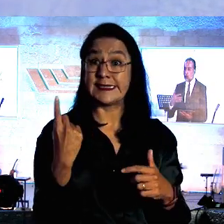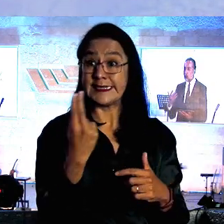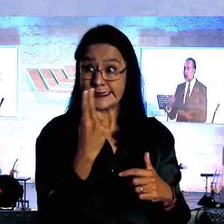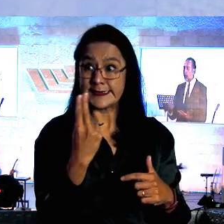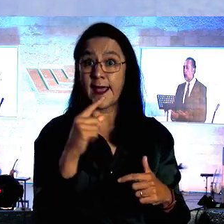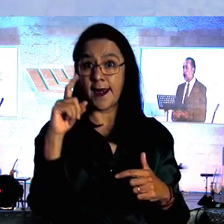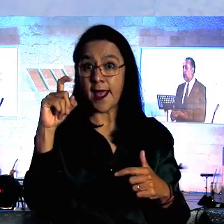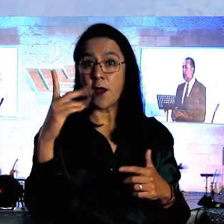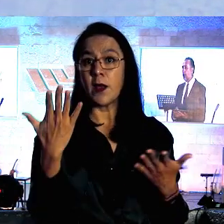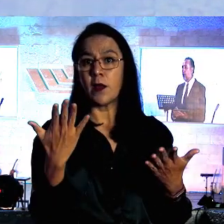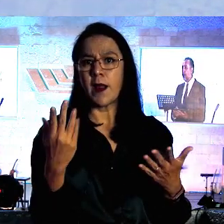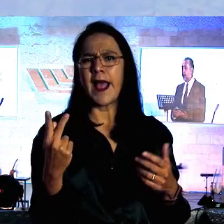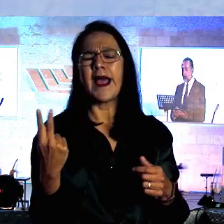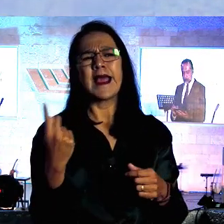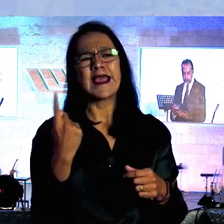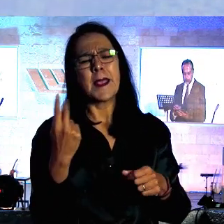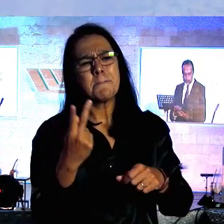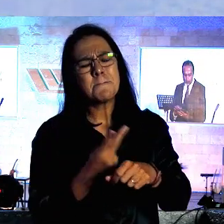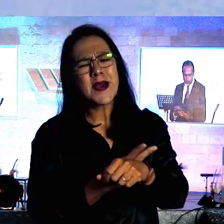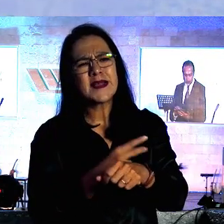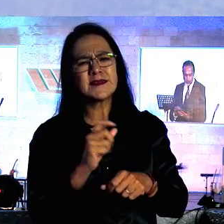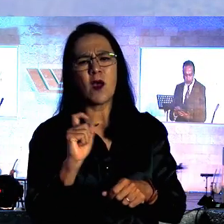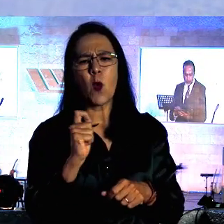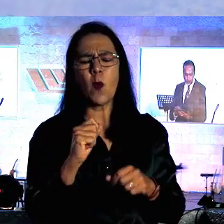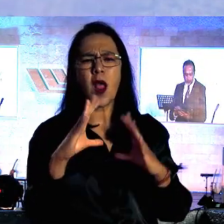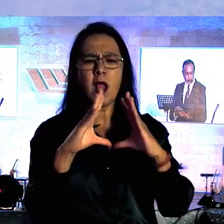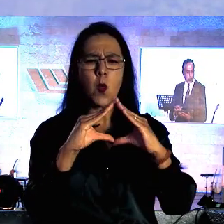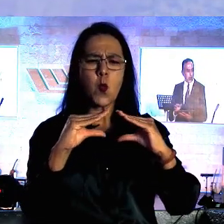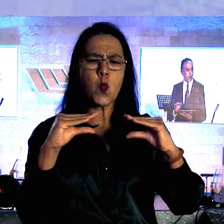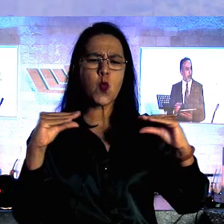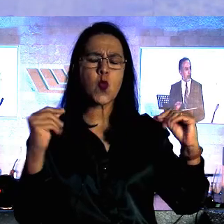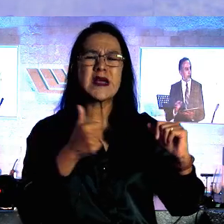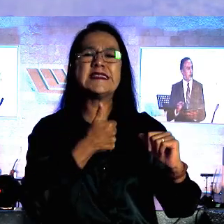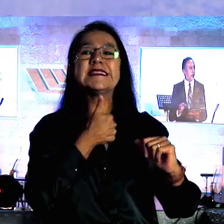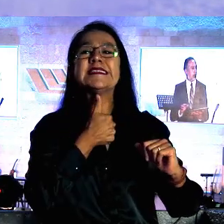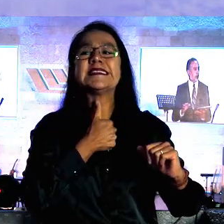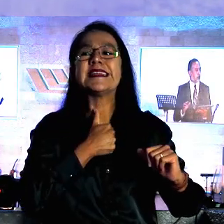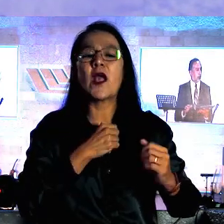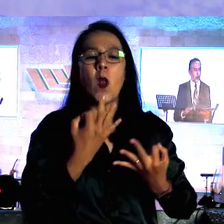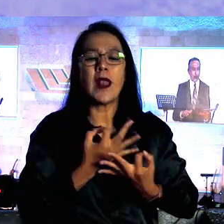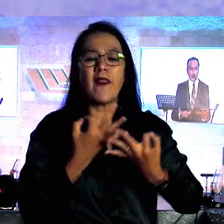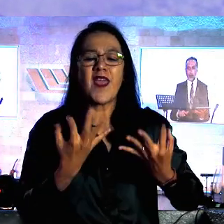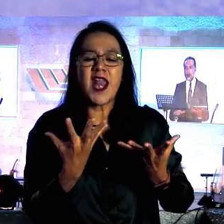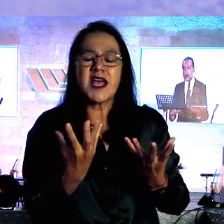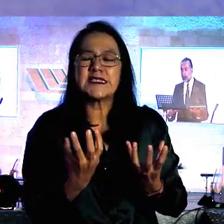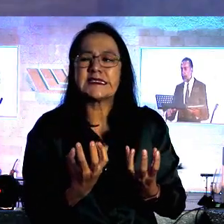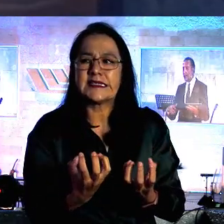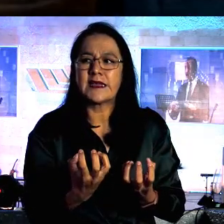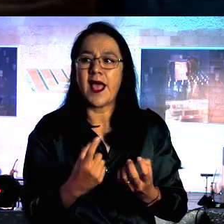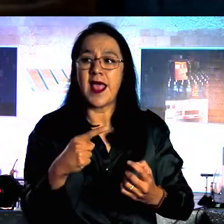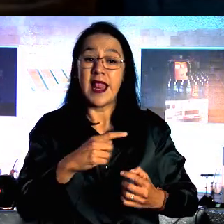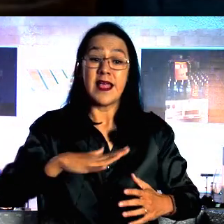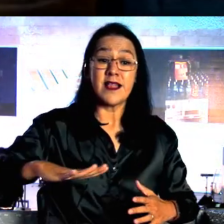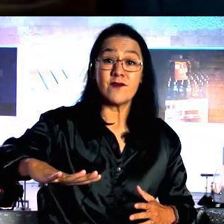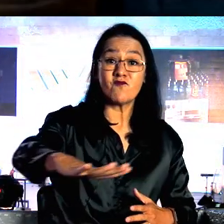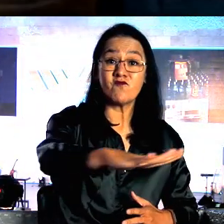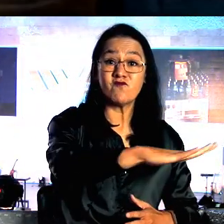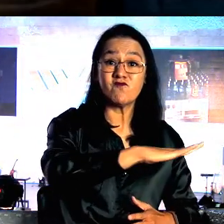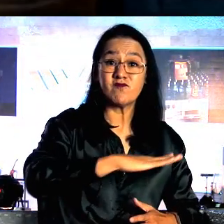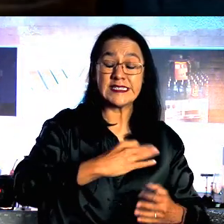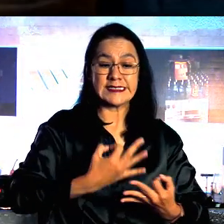¿Qué sucede cuando viene la sequía? Bueno, pues a nivel estado, a nivel tierra, a nivel país,